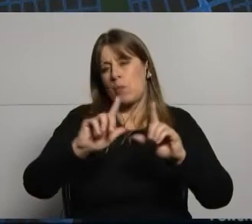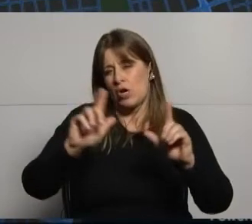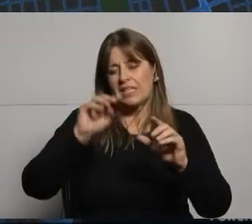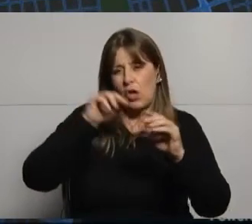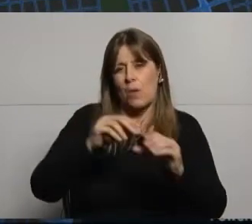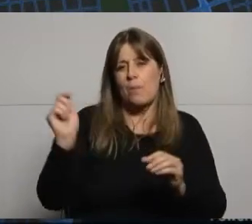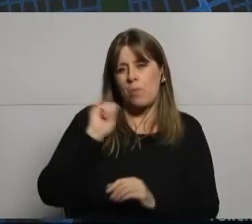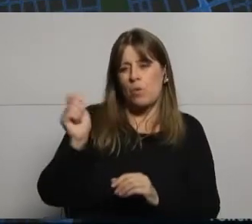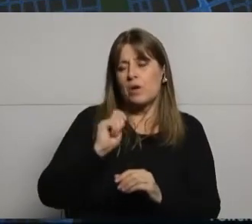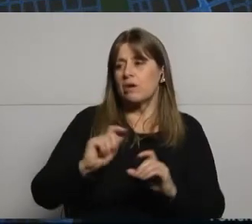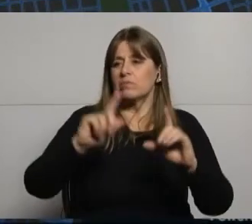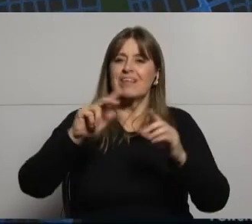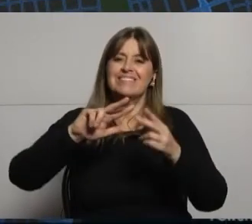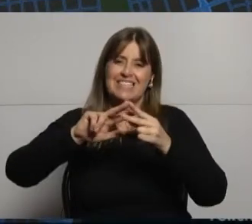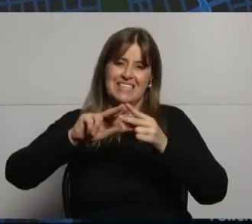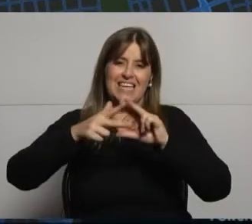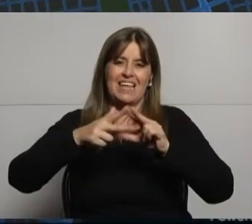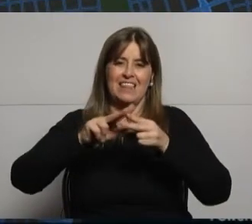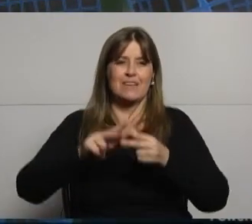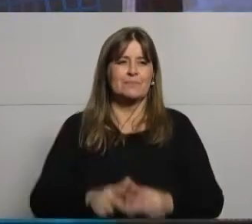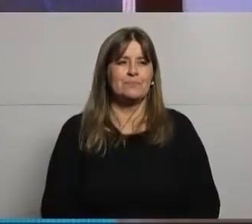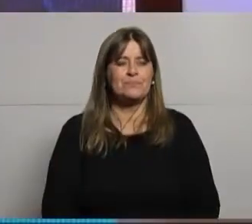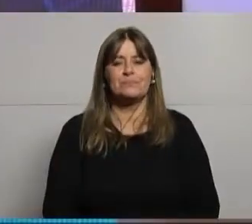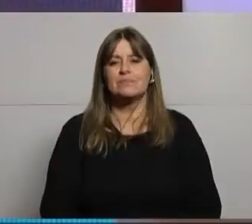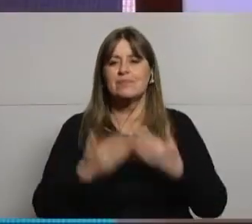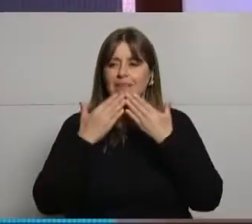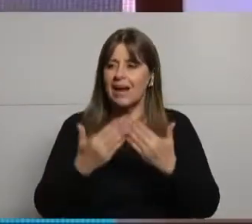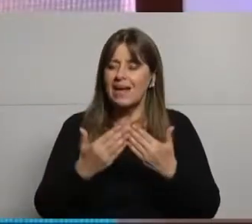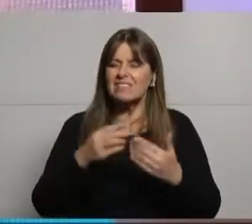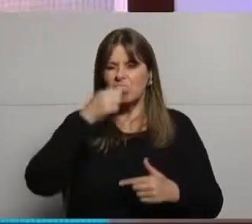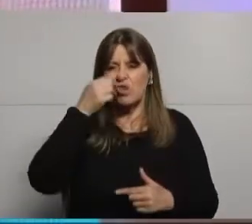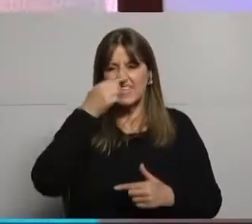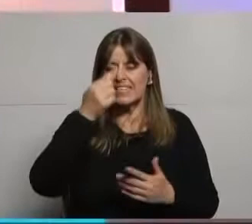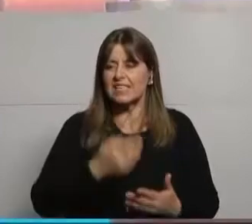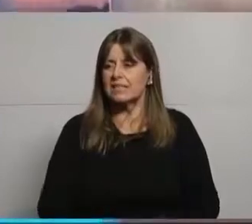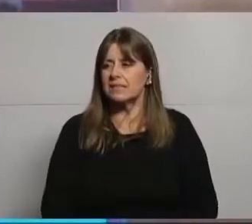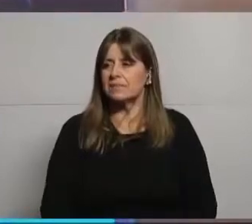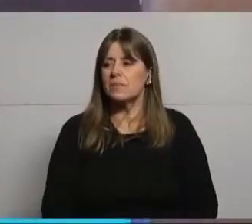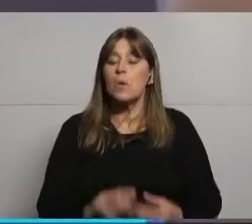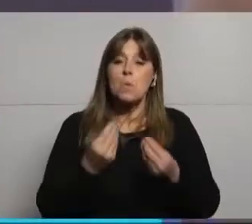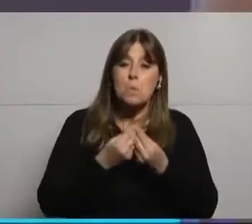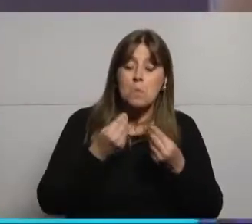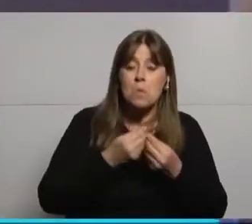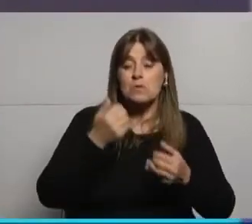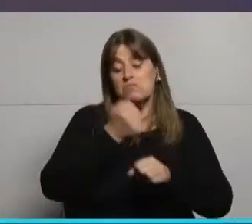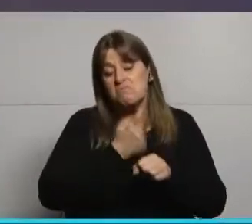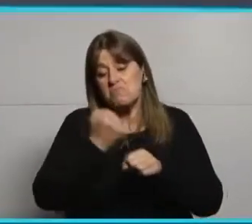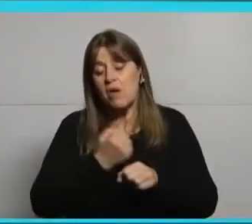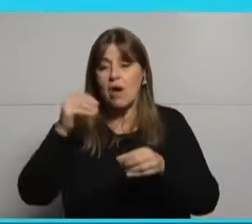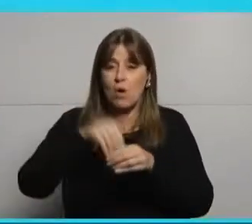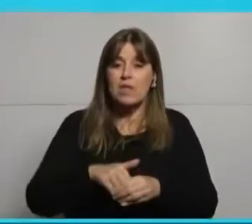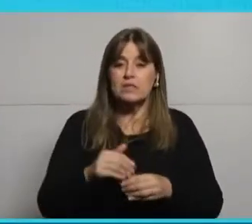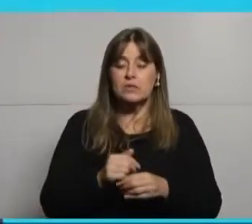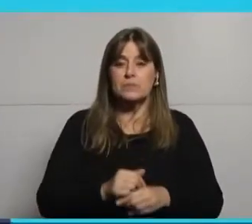una visualización 3D. Bárbaro. Muchas gracias, sumamente interesante. La verdad que un montón de laburo he puesto ahí arriba.